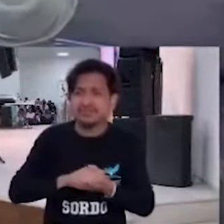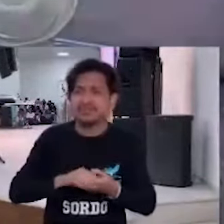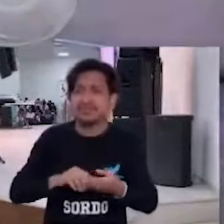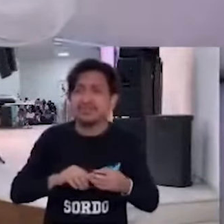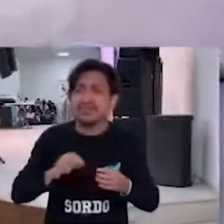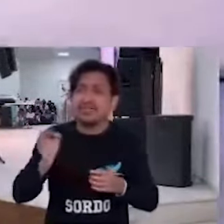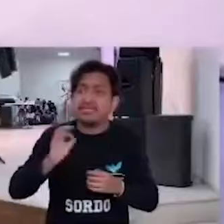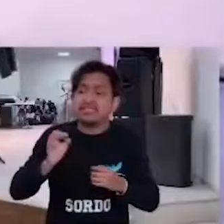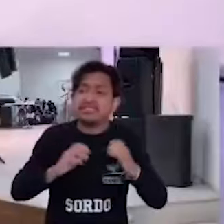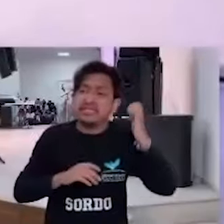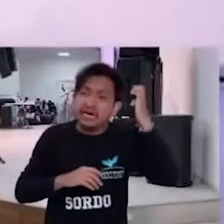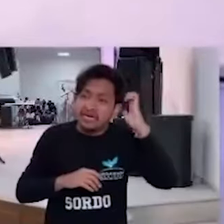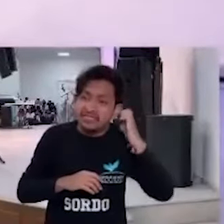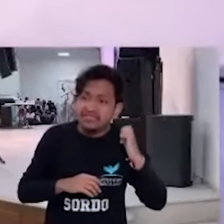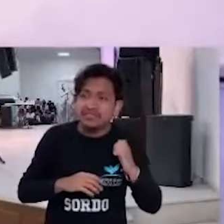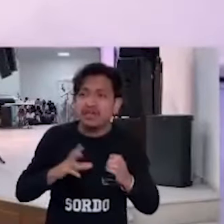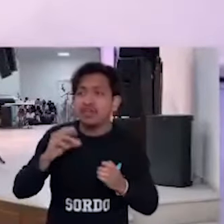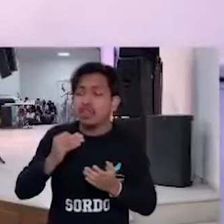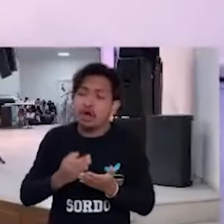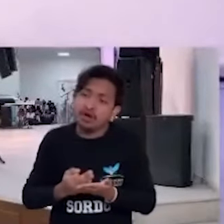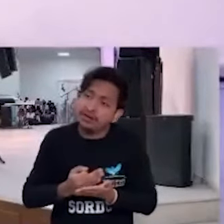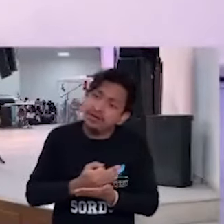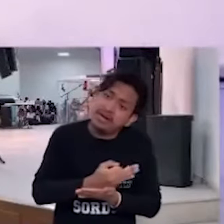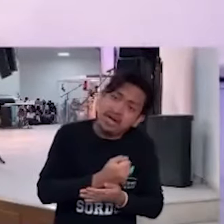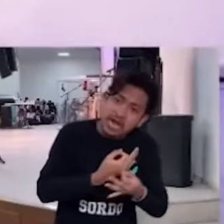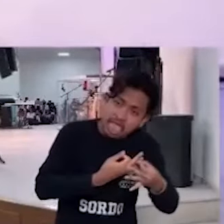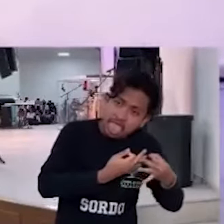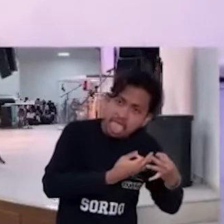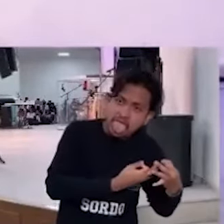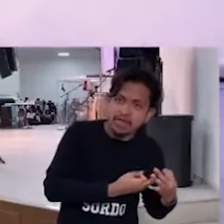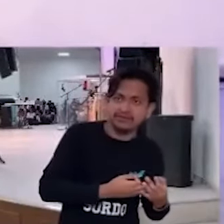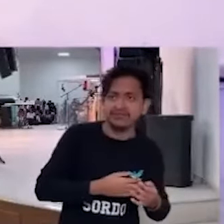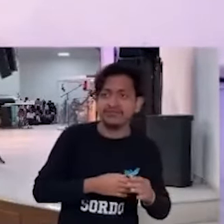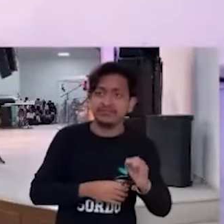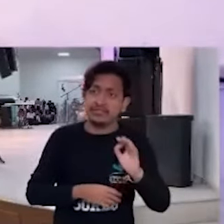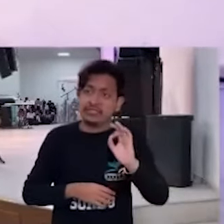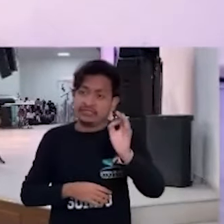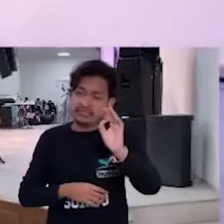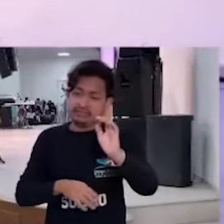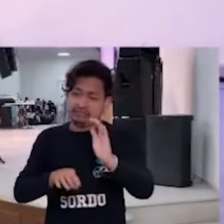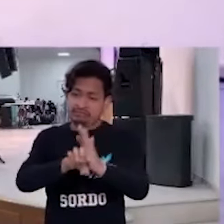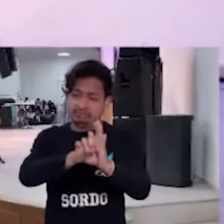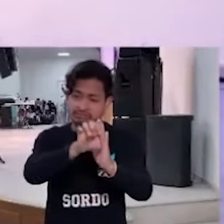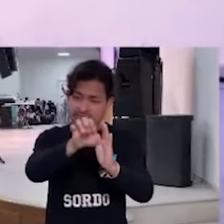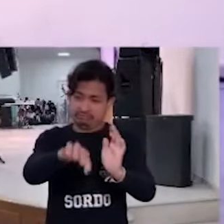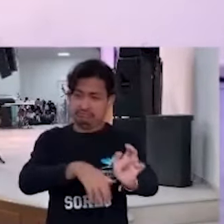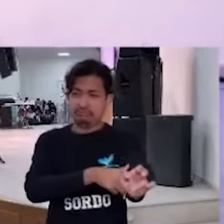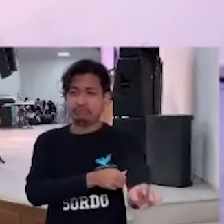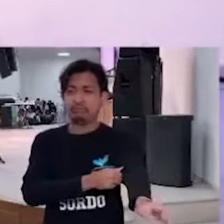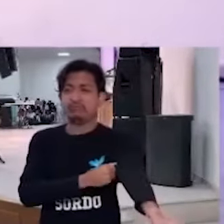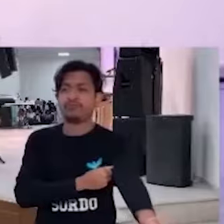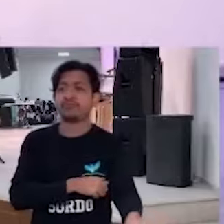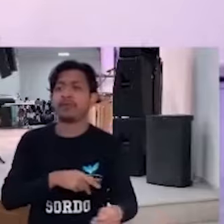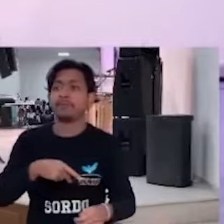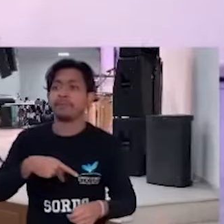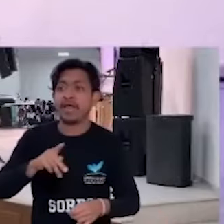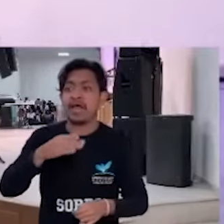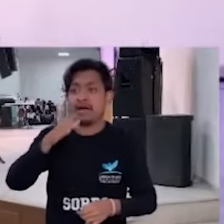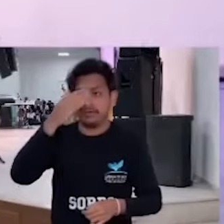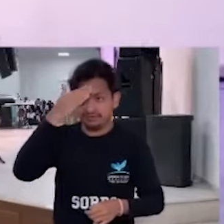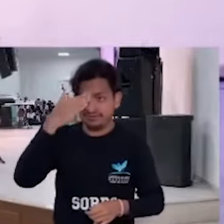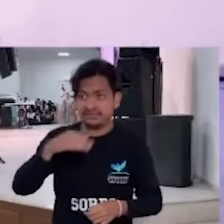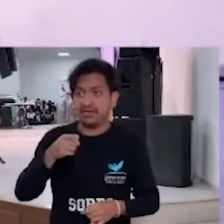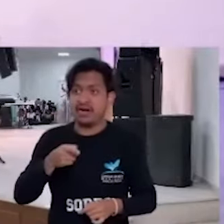tema, porque tenía que caer, no estamos hablando de eso, del plan de salvación, sino estamos hablando aquí de estos